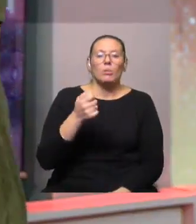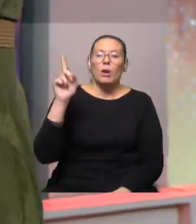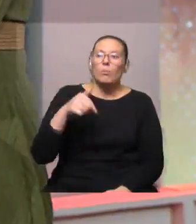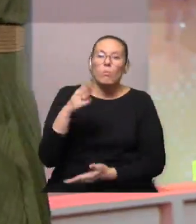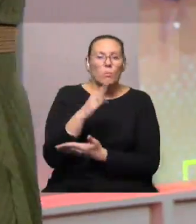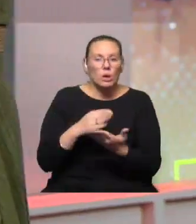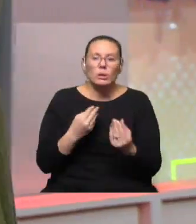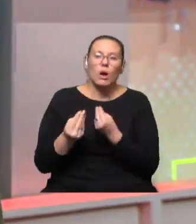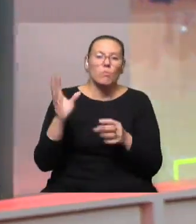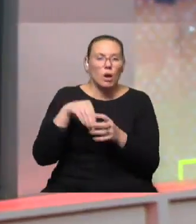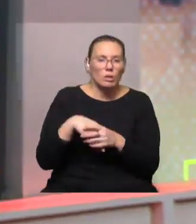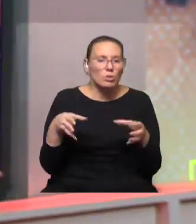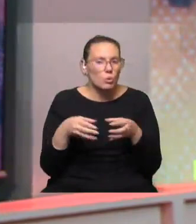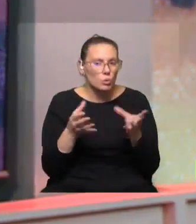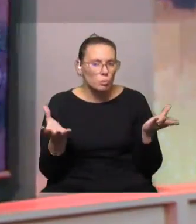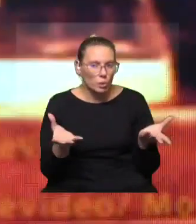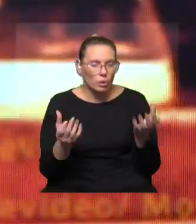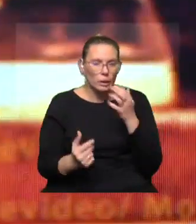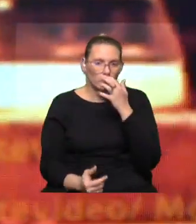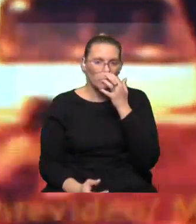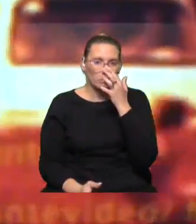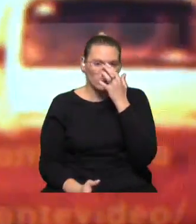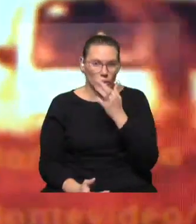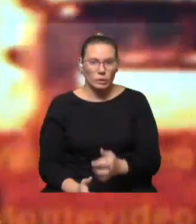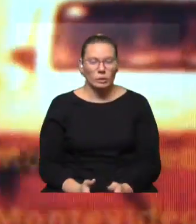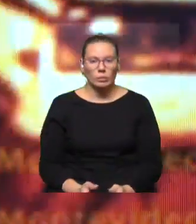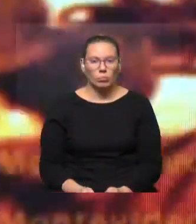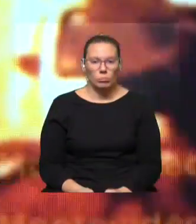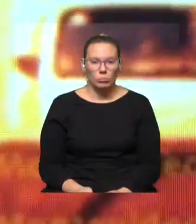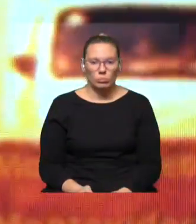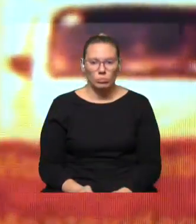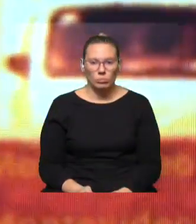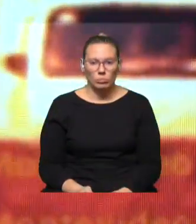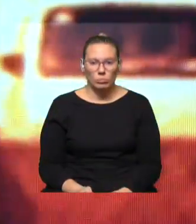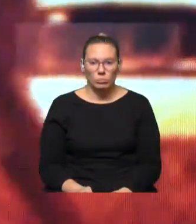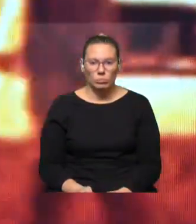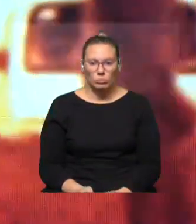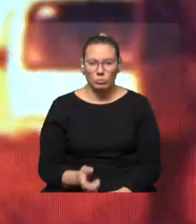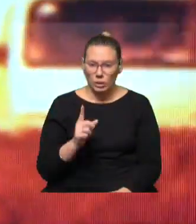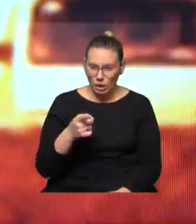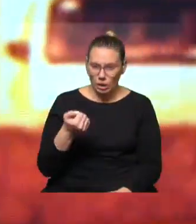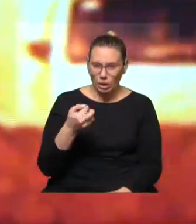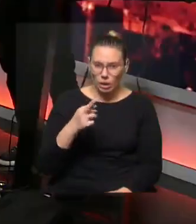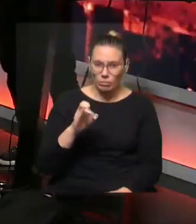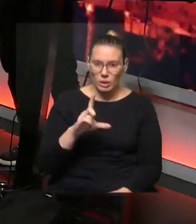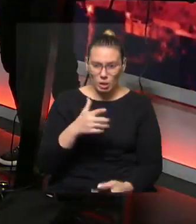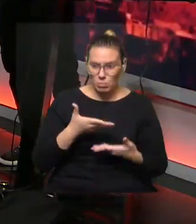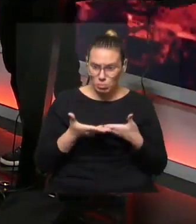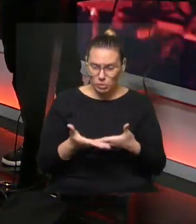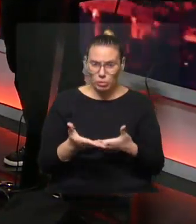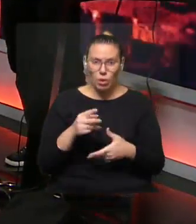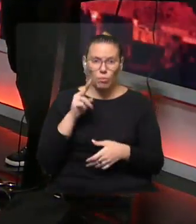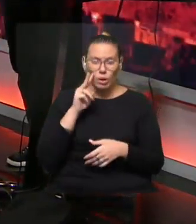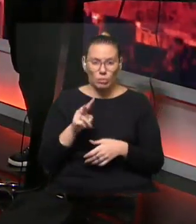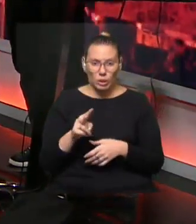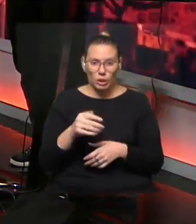poesía cómo llegas a formar parte de esta banda Gabriel me invitó fue